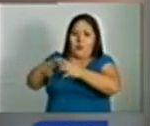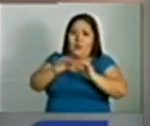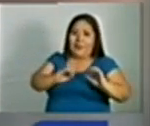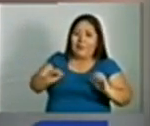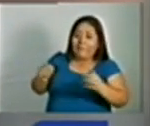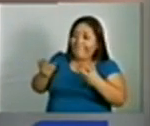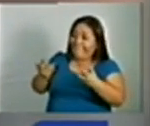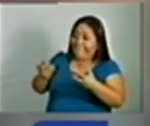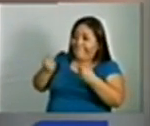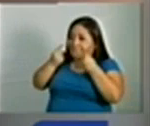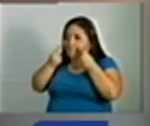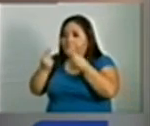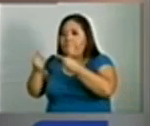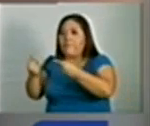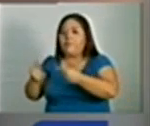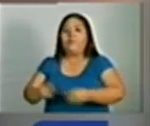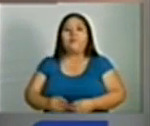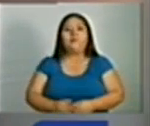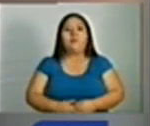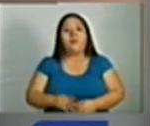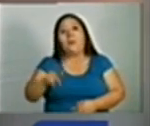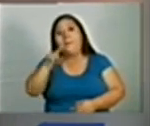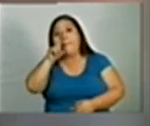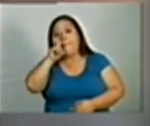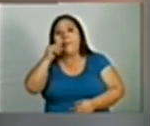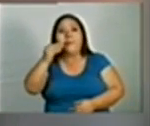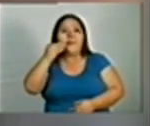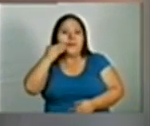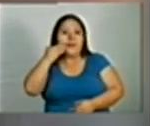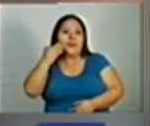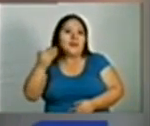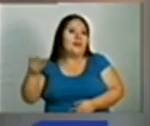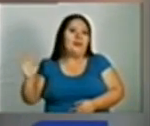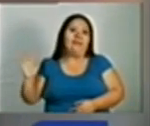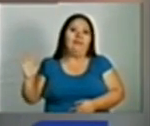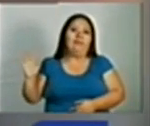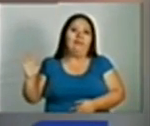Unidos. Los padres que ya están